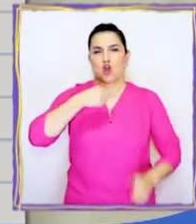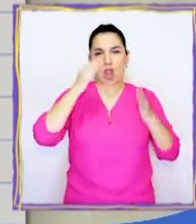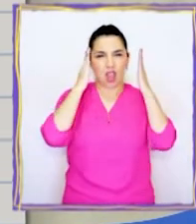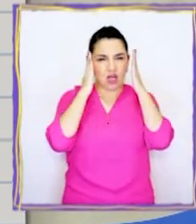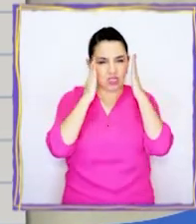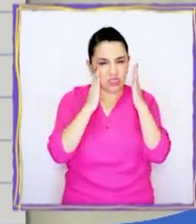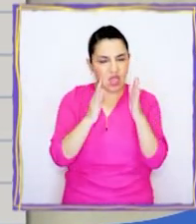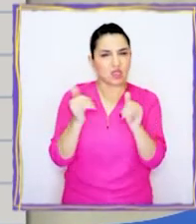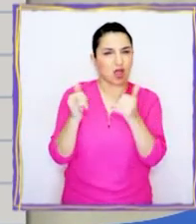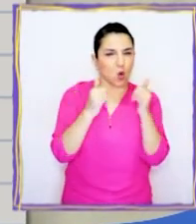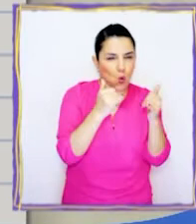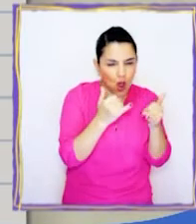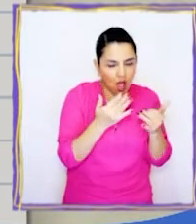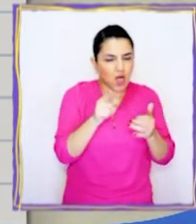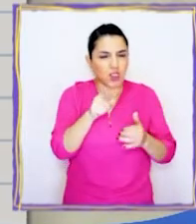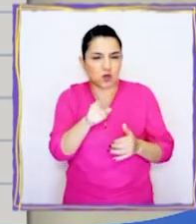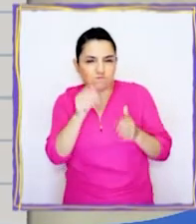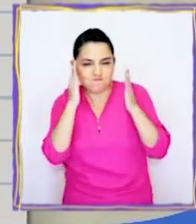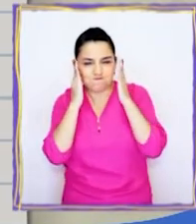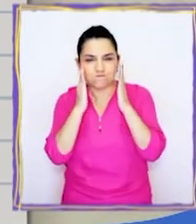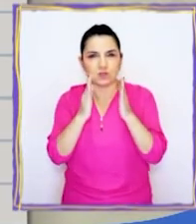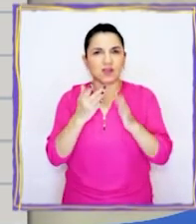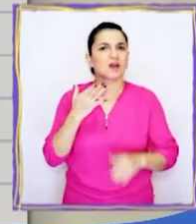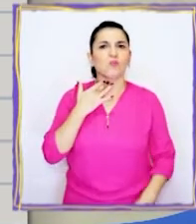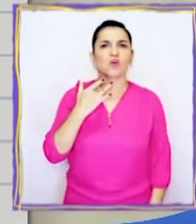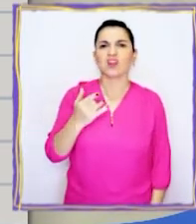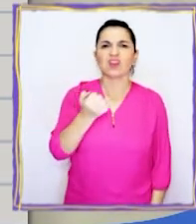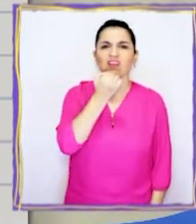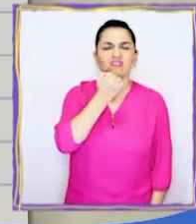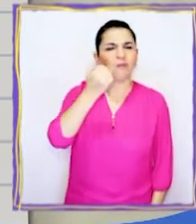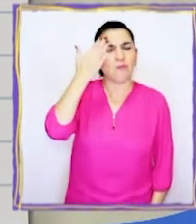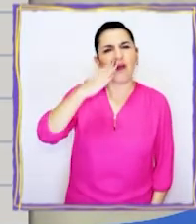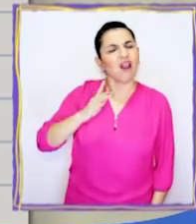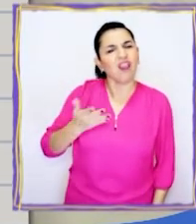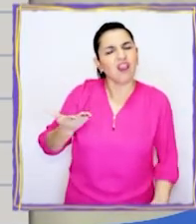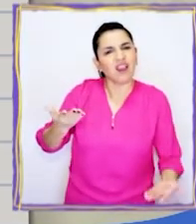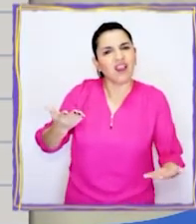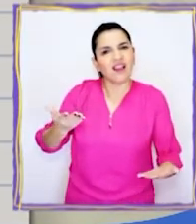Yo estaba muy concentrada jugando con ustedes. ¿Por qué dicen que está mal?